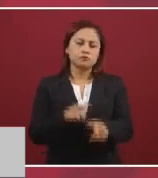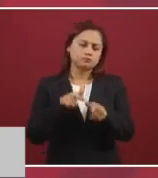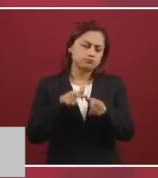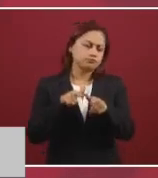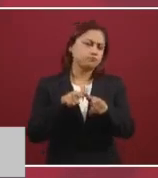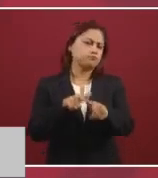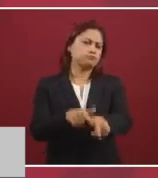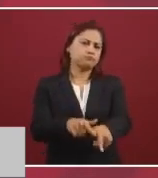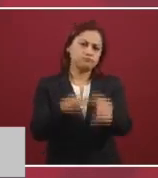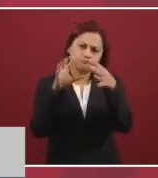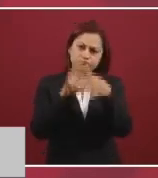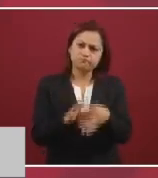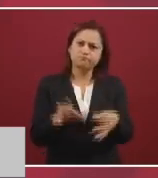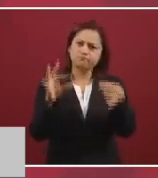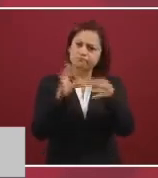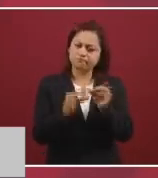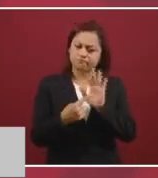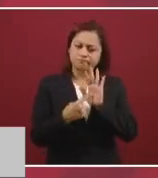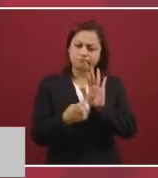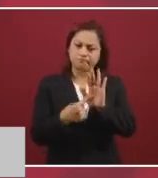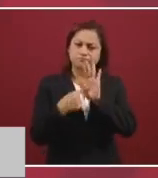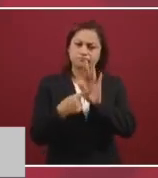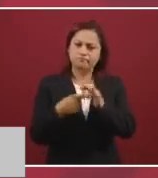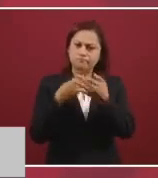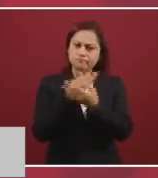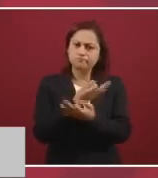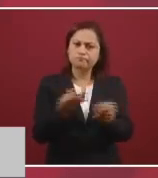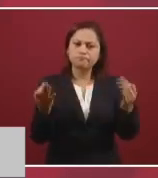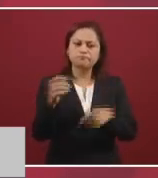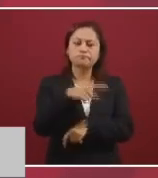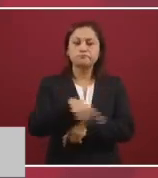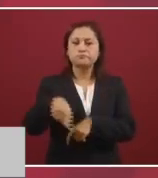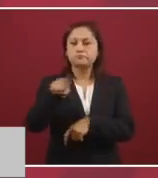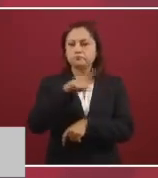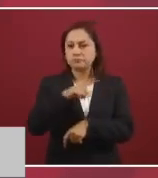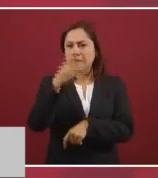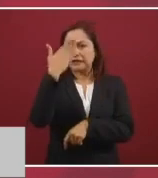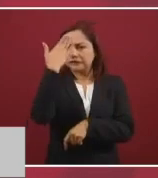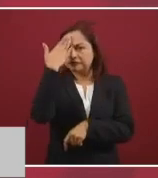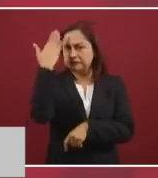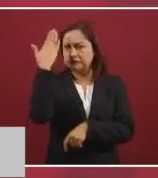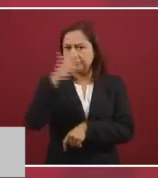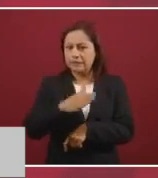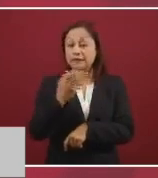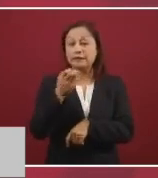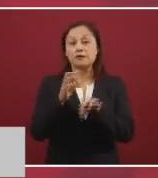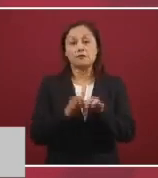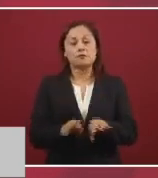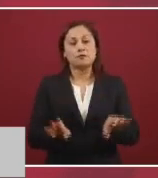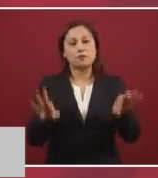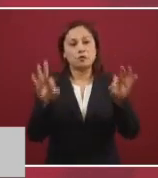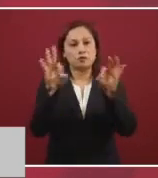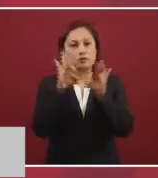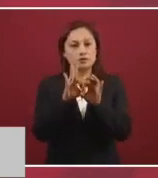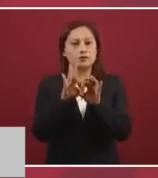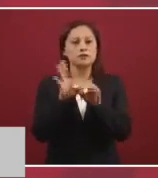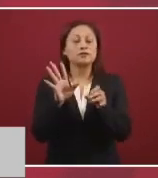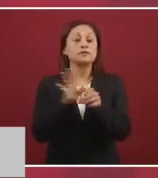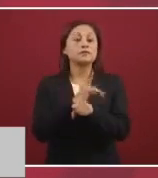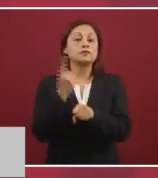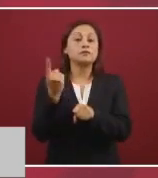las gasolinas, diésel y gas. El empoderar a los consumidores ayuda a autorregular el mercado y a controlar la inflación en el país.